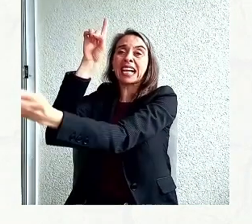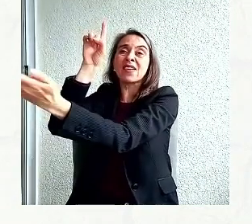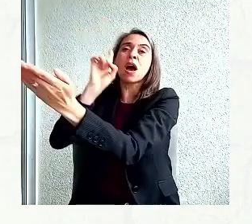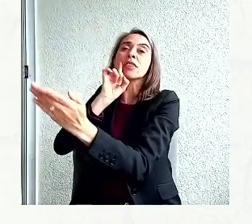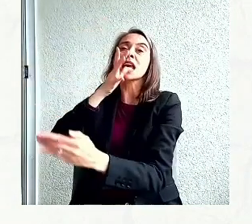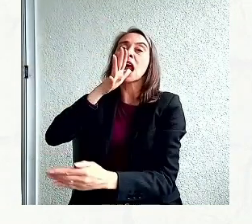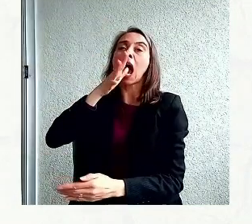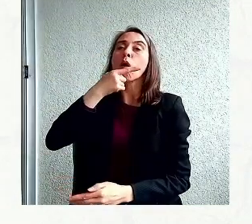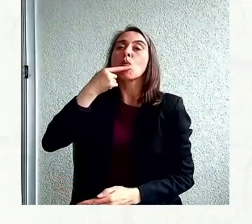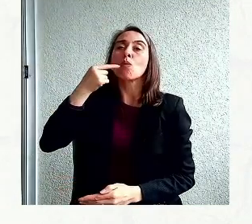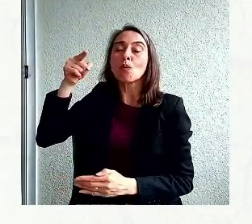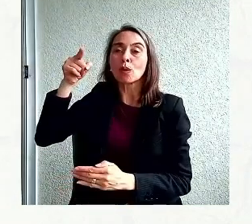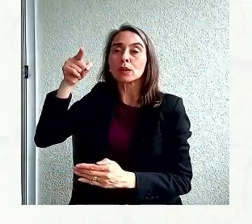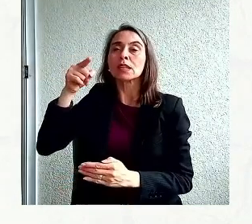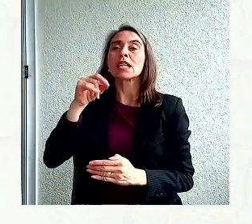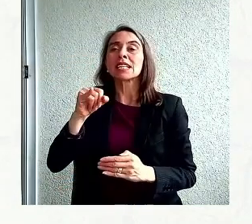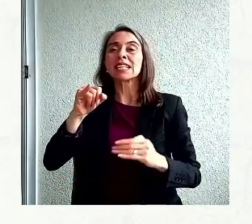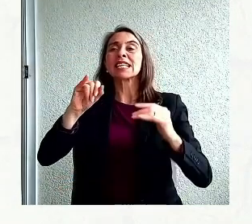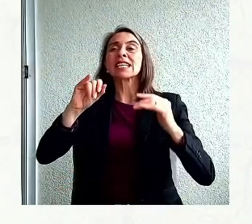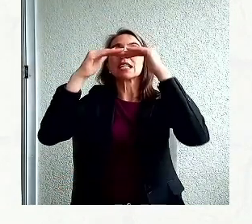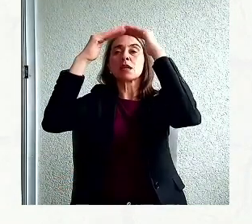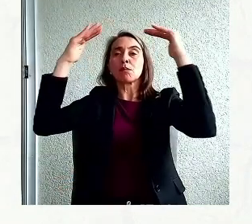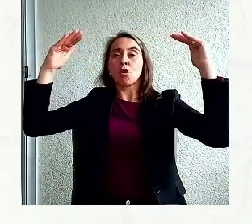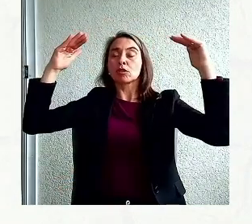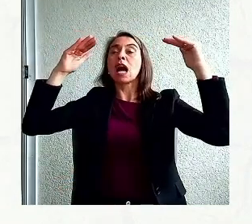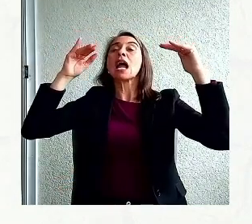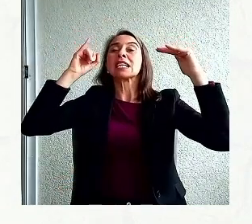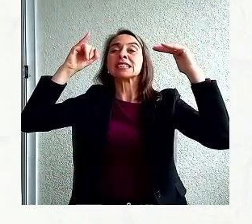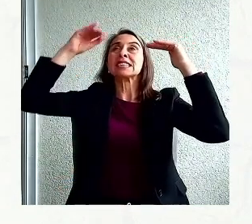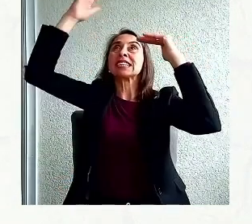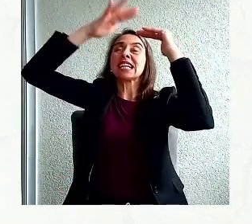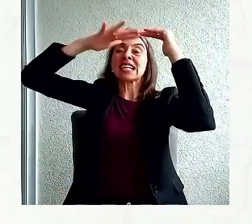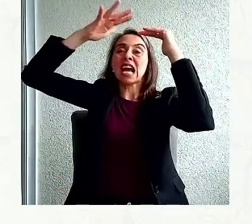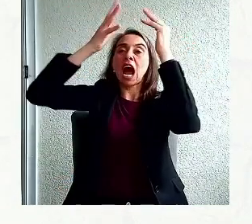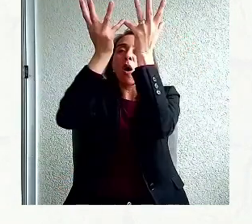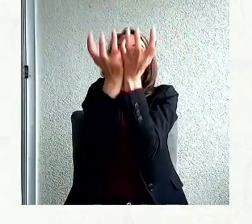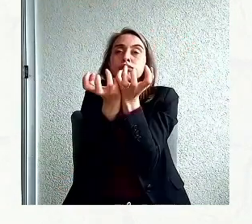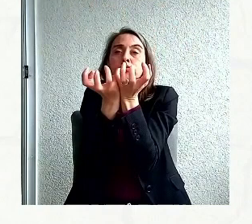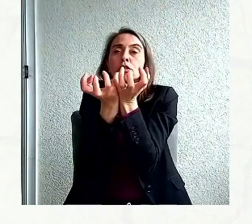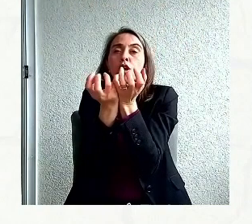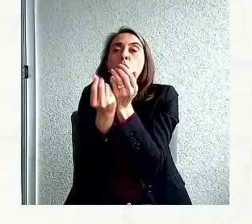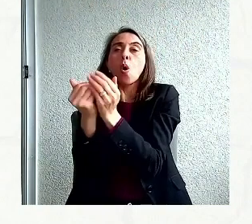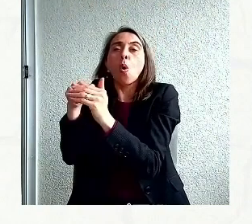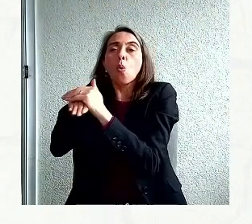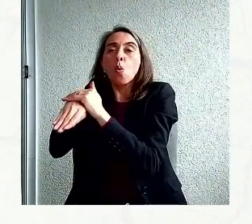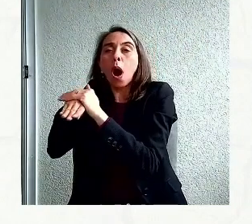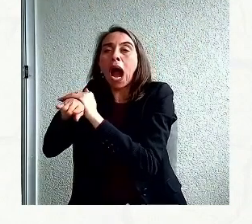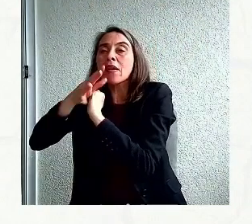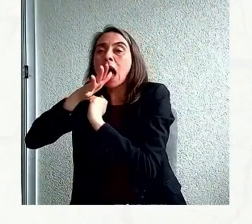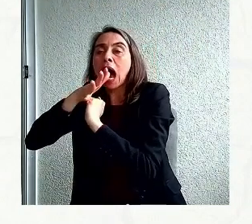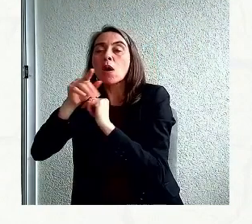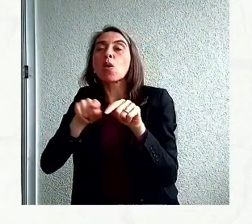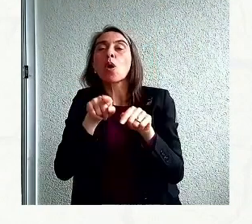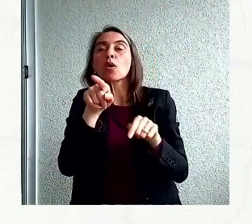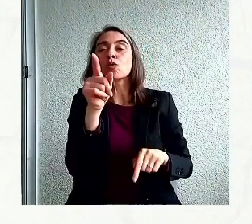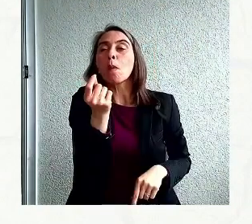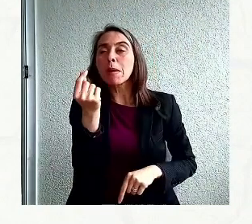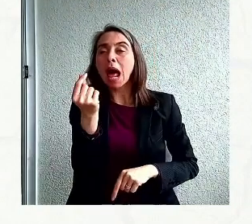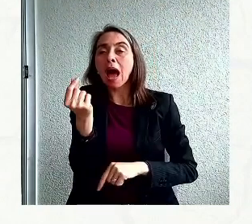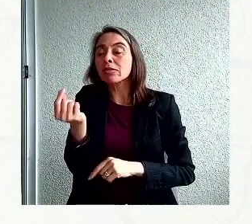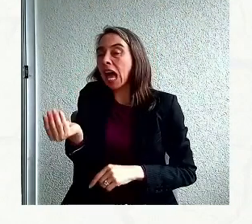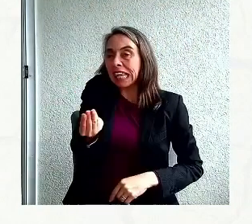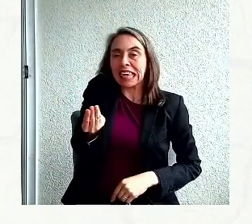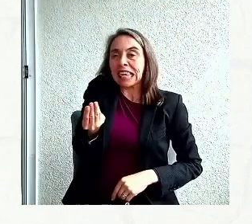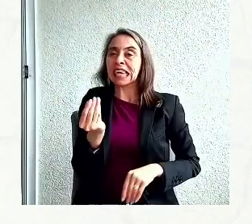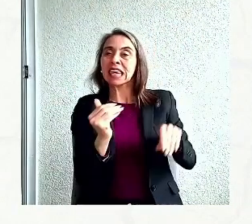nosotros guardamos el dinero y lo vamos recuperando de a poquitito. El glaciar más o menos tiene un rol